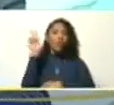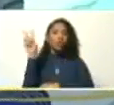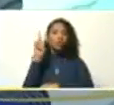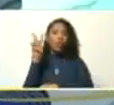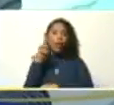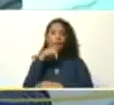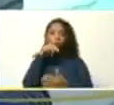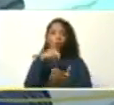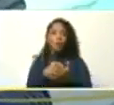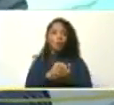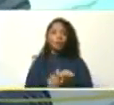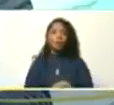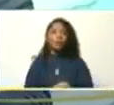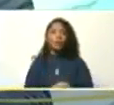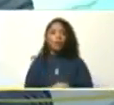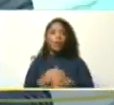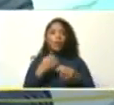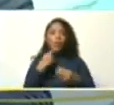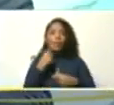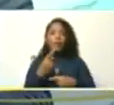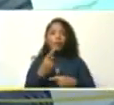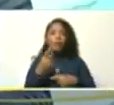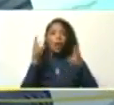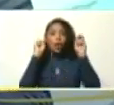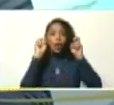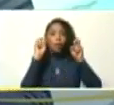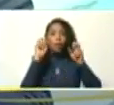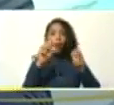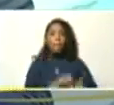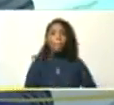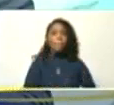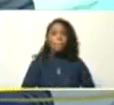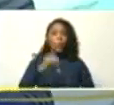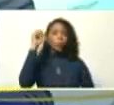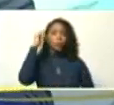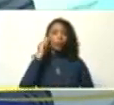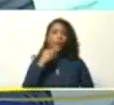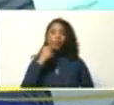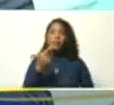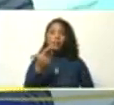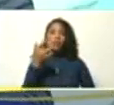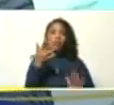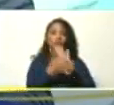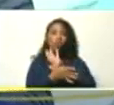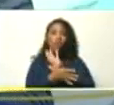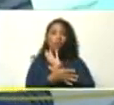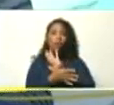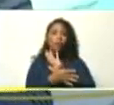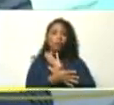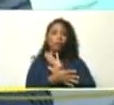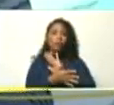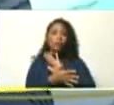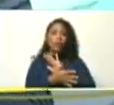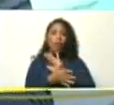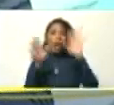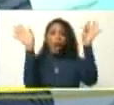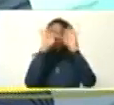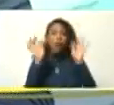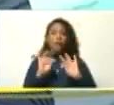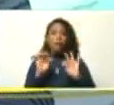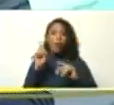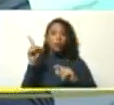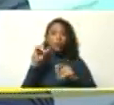Chuchito Sanoja, parafraseando al libertador Simón Bolívar, suele decir que el talento sin formación es un